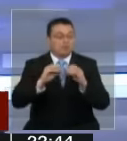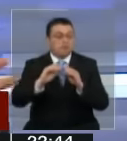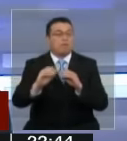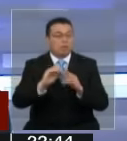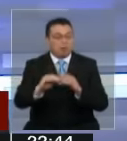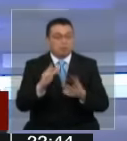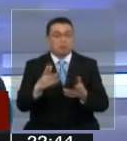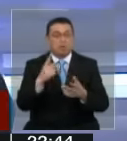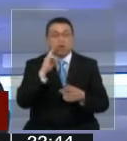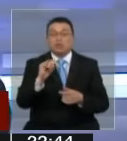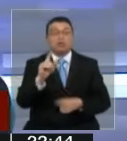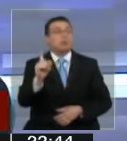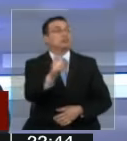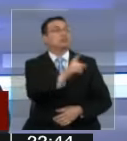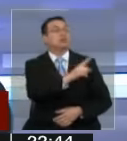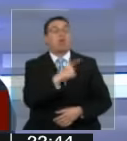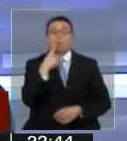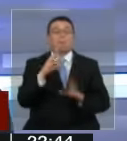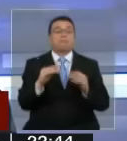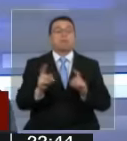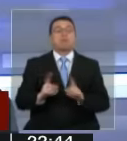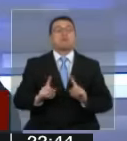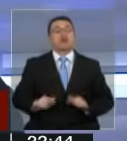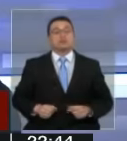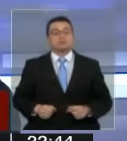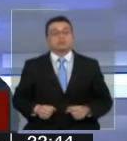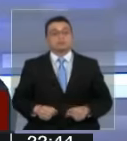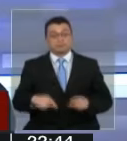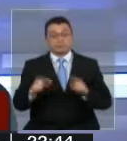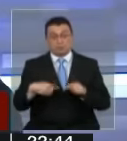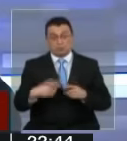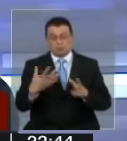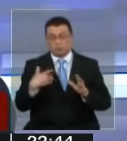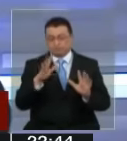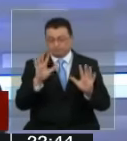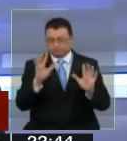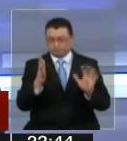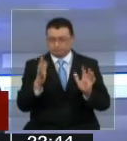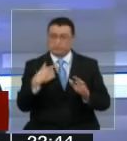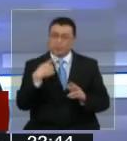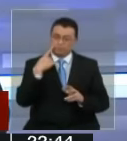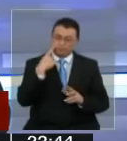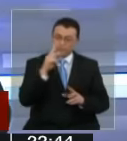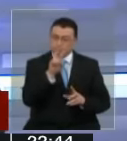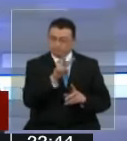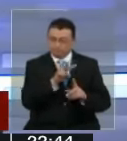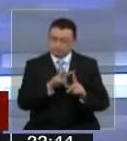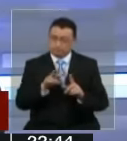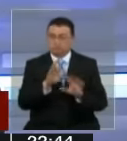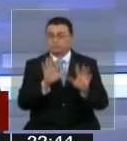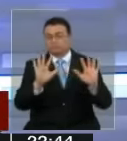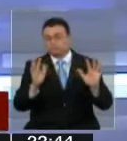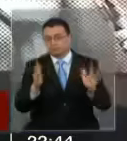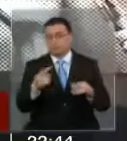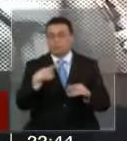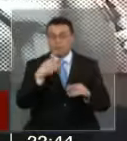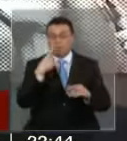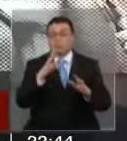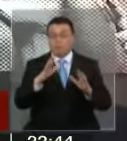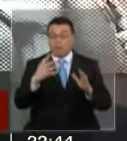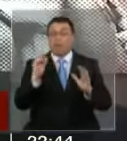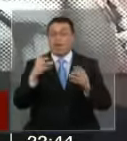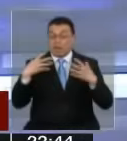y la verdad es que no generó mucha conversación. Tengo la impresión, intuyo, porque creo que esto está efectivamente empezando, que son tal las dimensiones